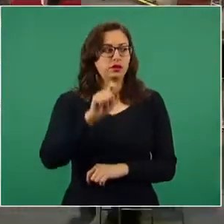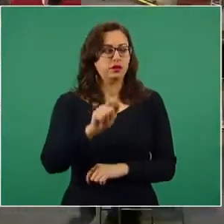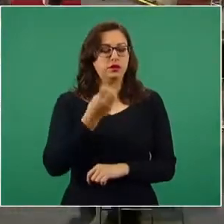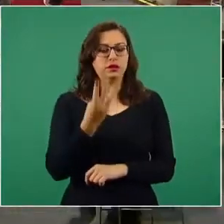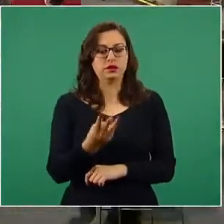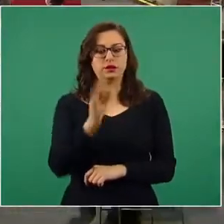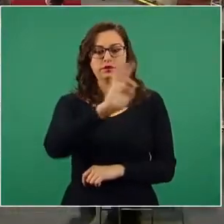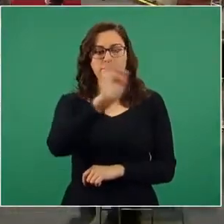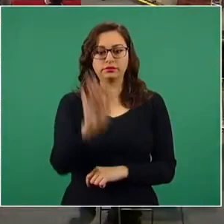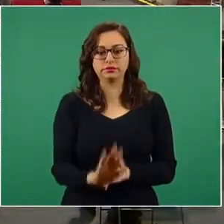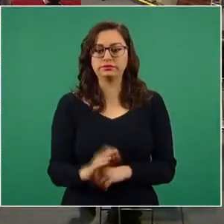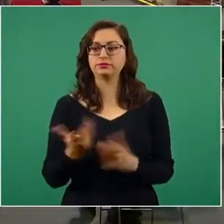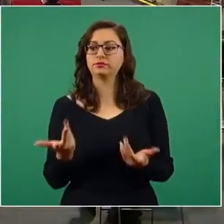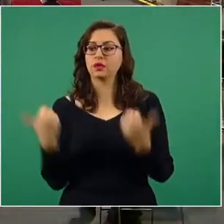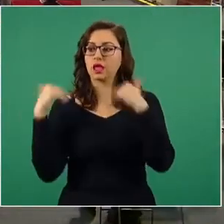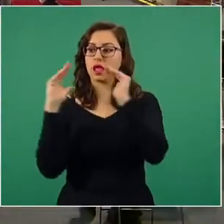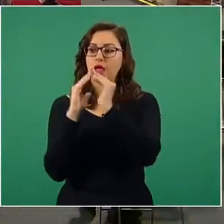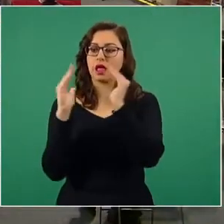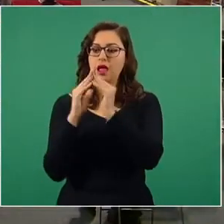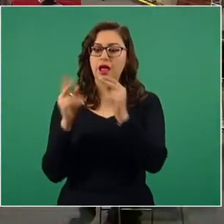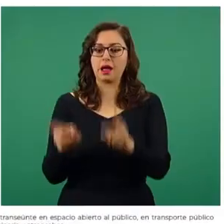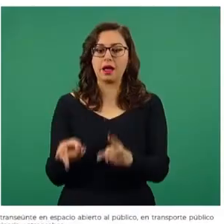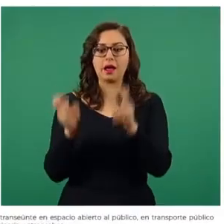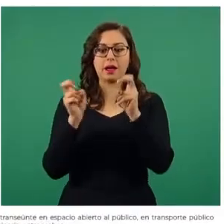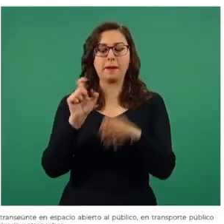27.3%, robo a casa habitación bajó